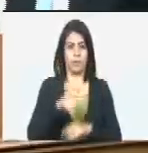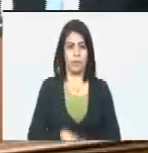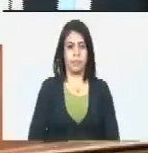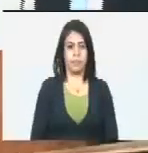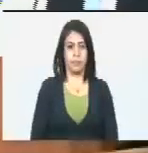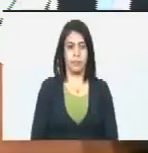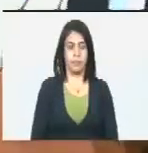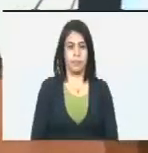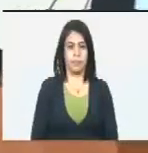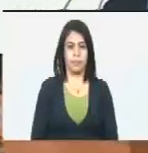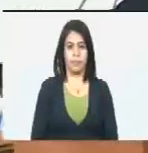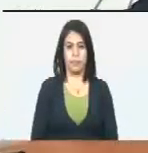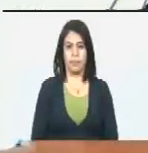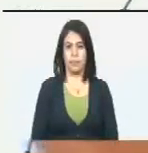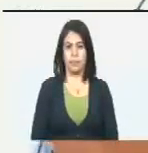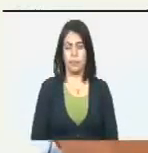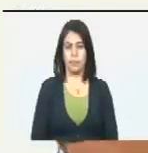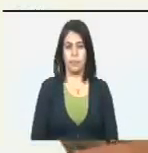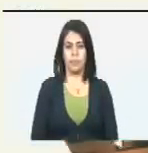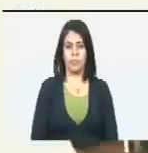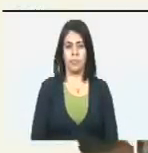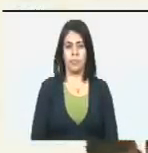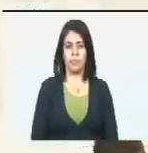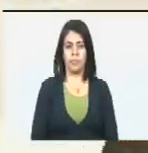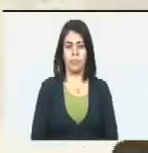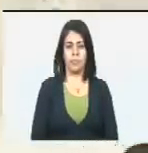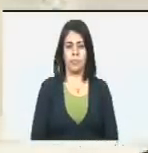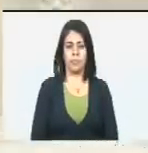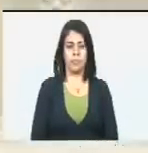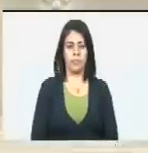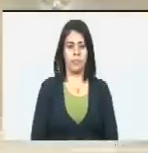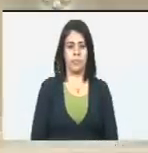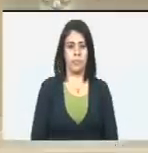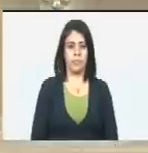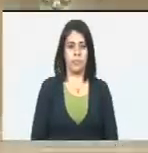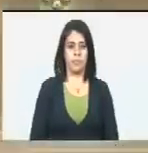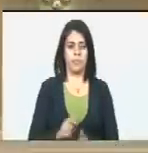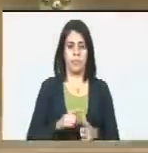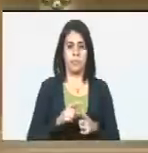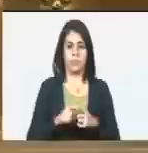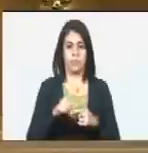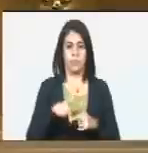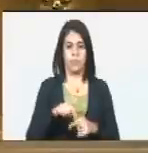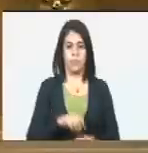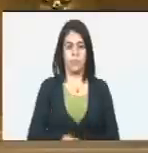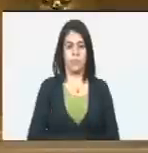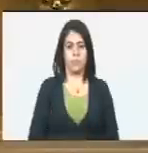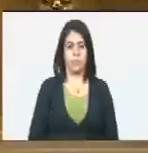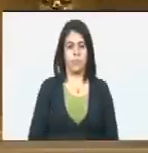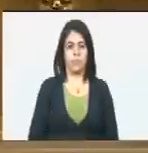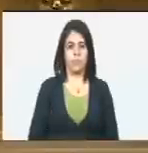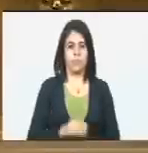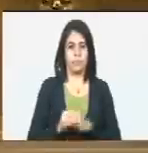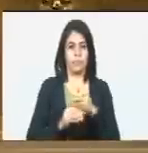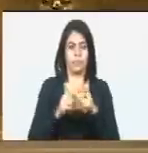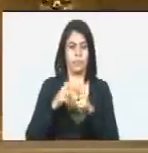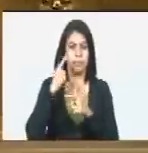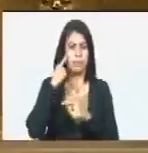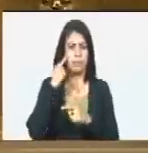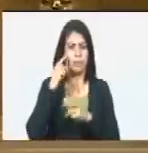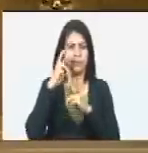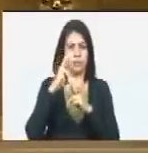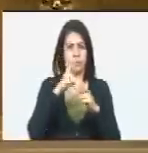noche del 12 de abril. Los barrios de Petare, y desde